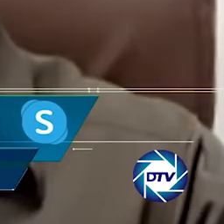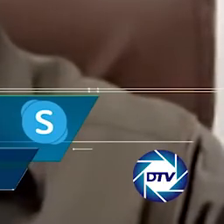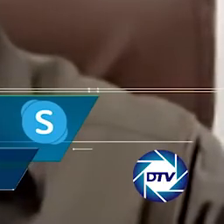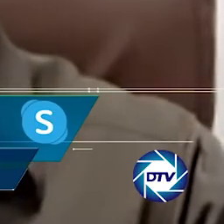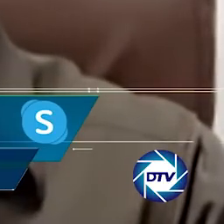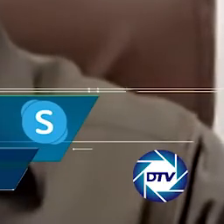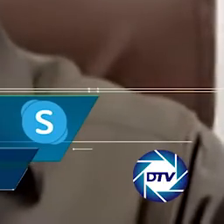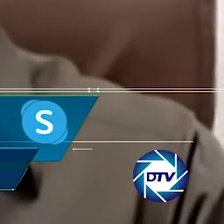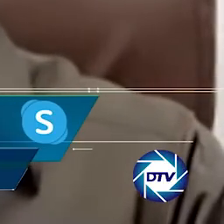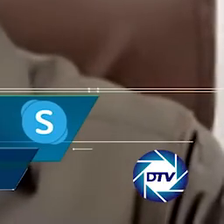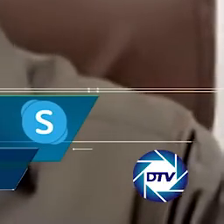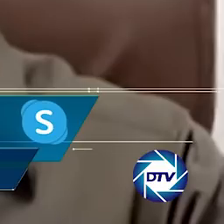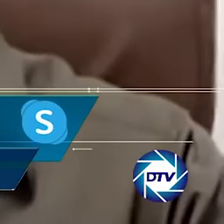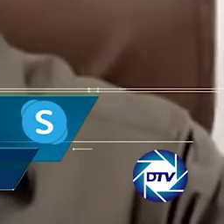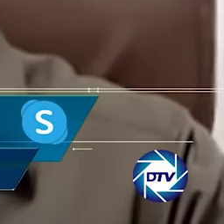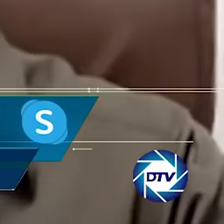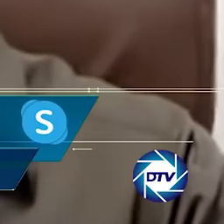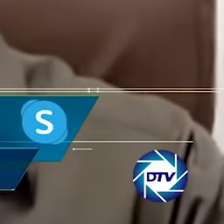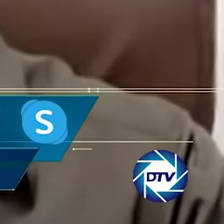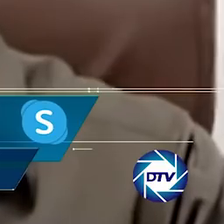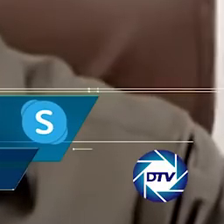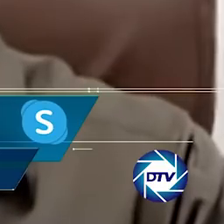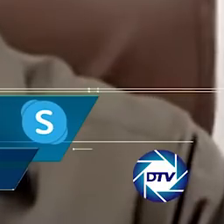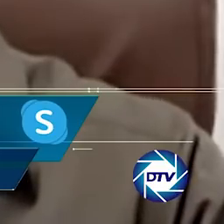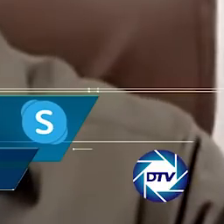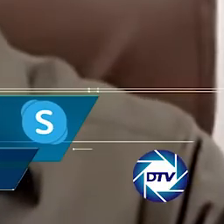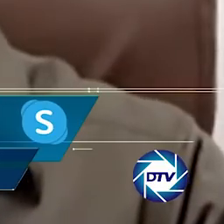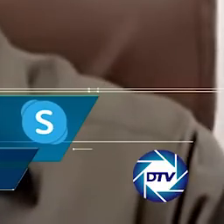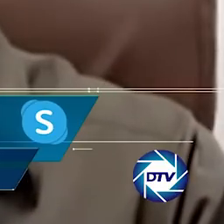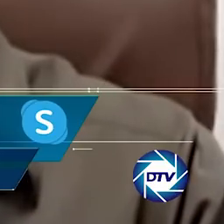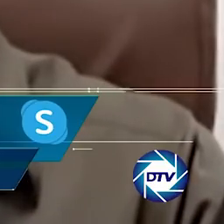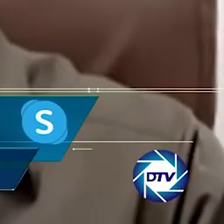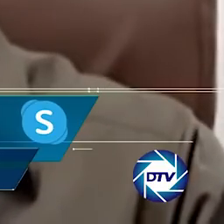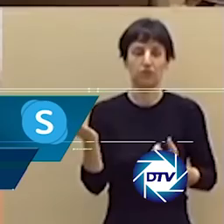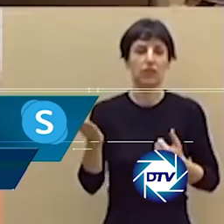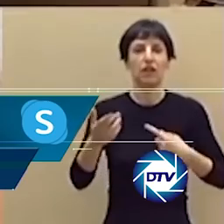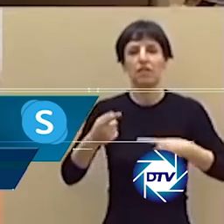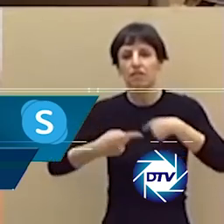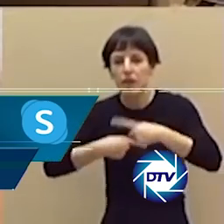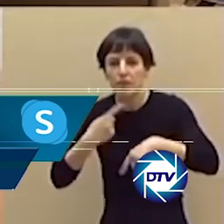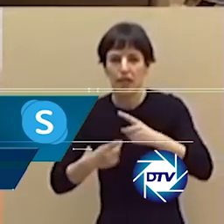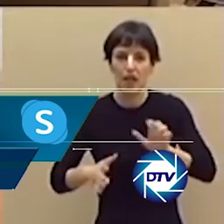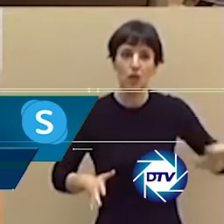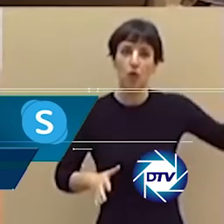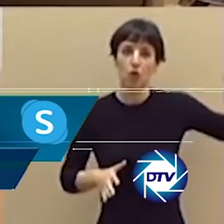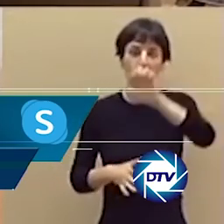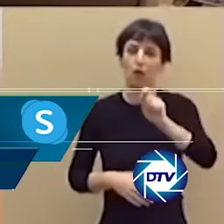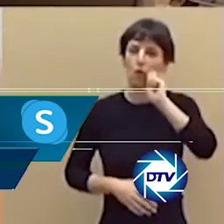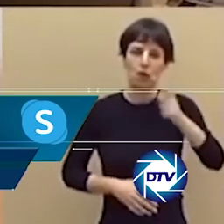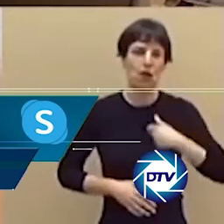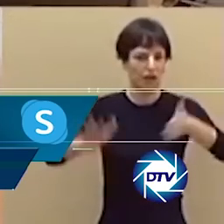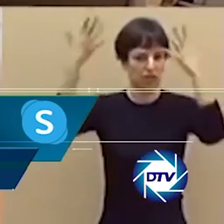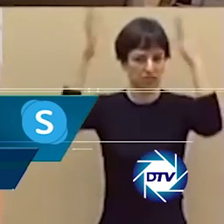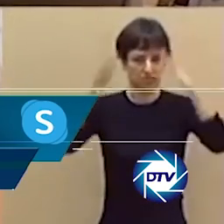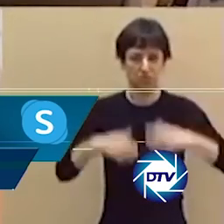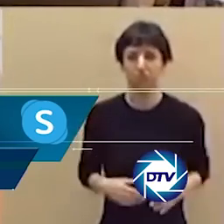que no es poco, ¿eh? Entonces, él apela a las naciones, a todas las naciones está apelando con mayor o menor